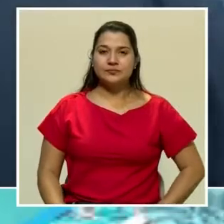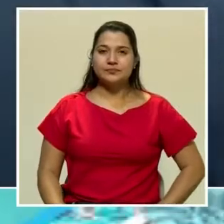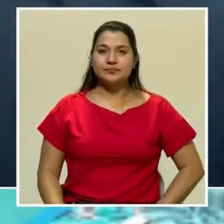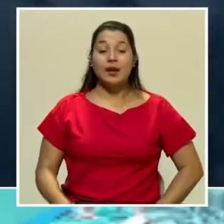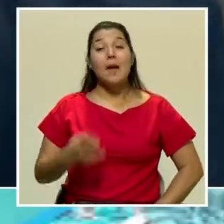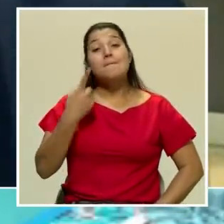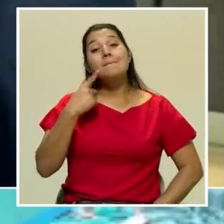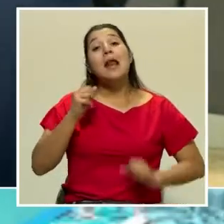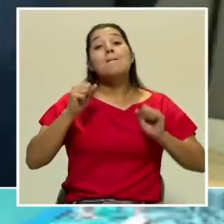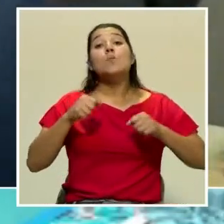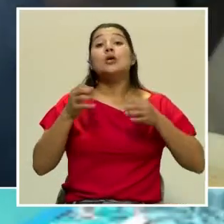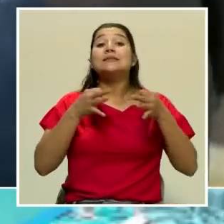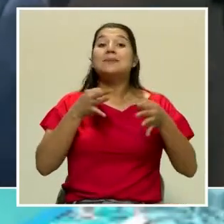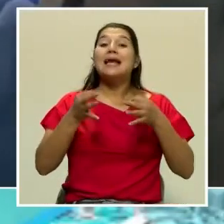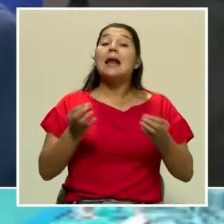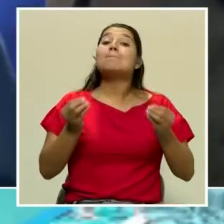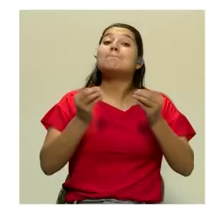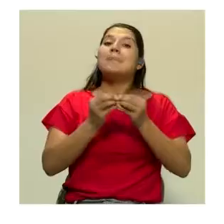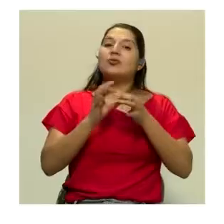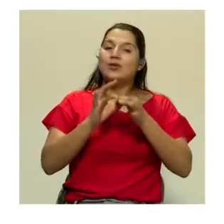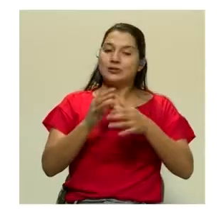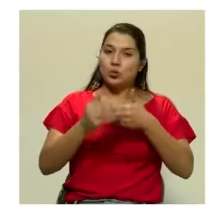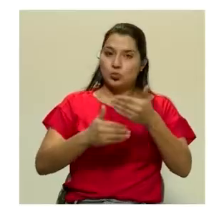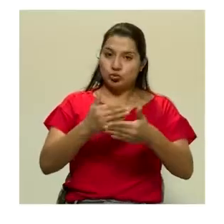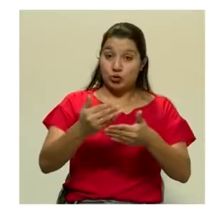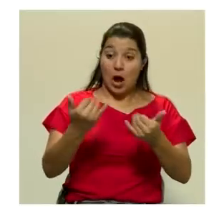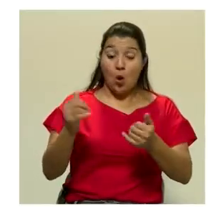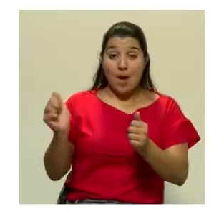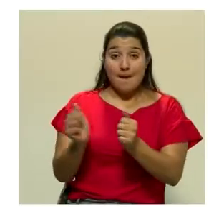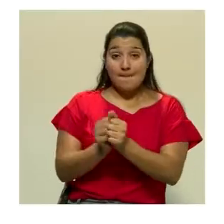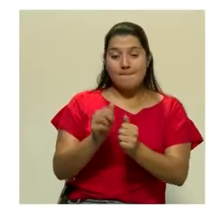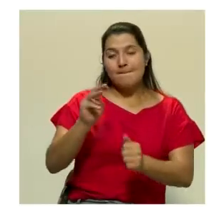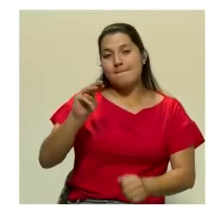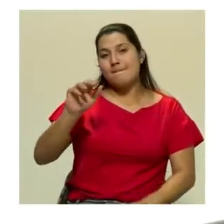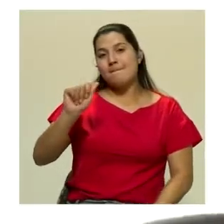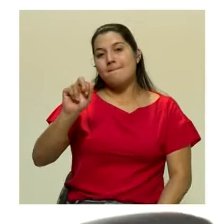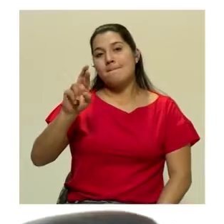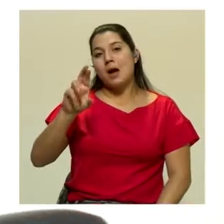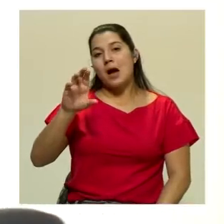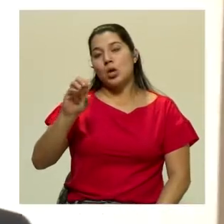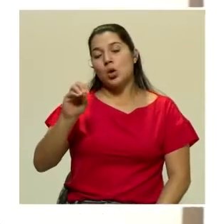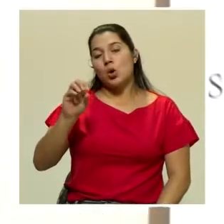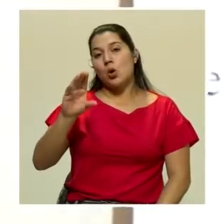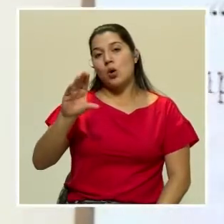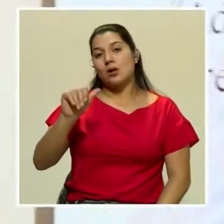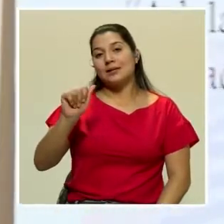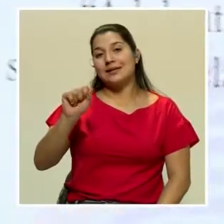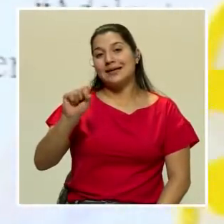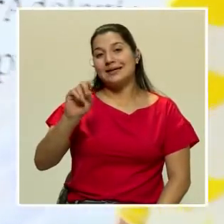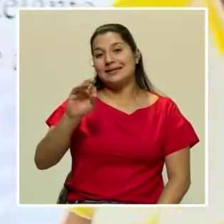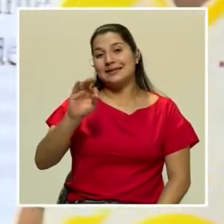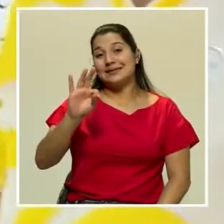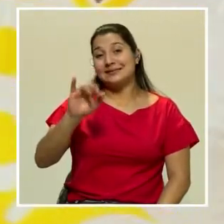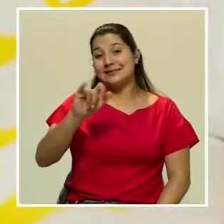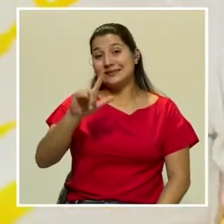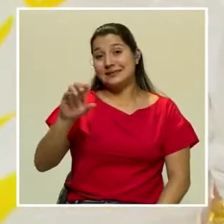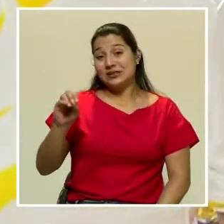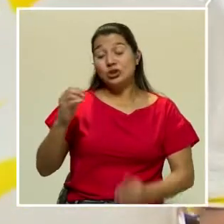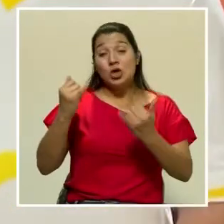Para ampliar más sobre este proceso nos encontramos con don Marco Castillo, que vamos a conversar